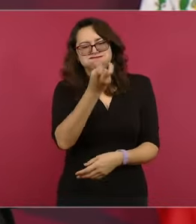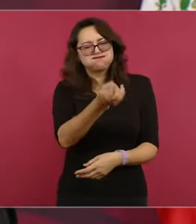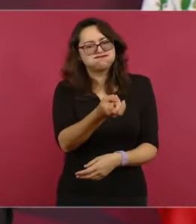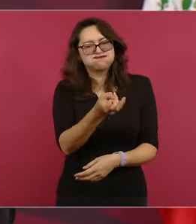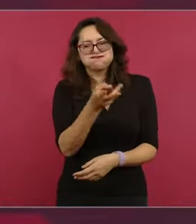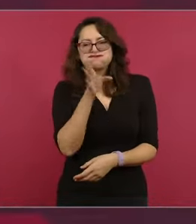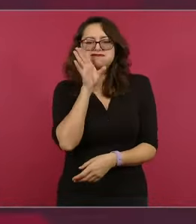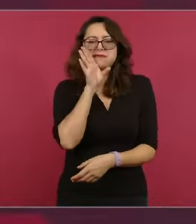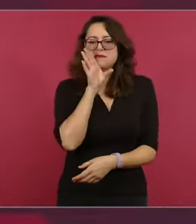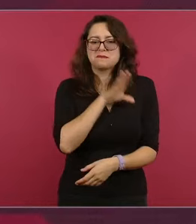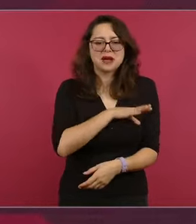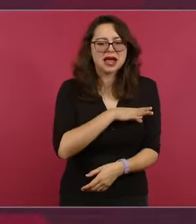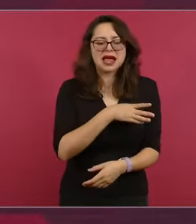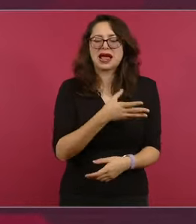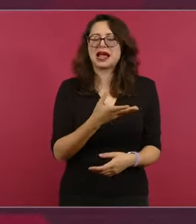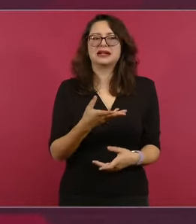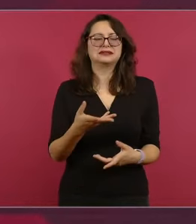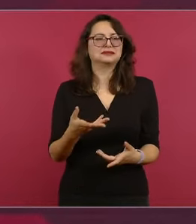poco